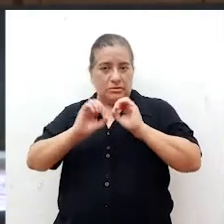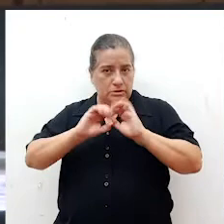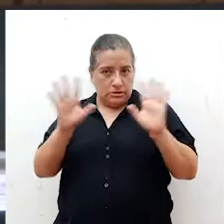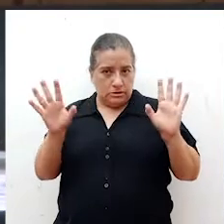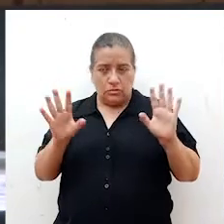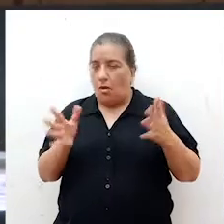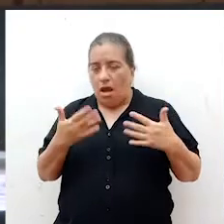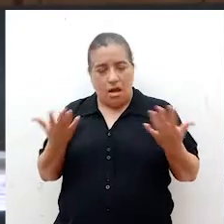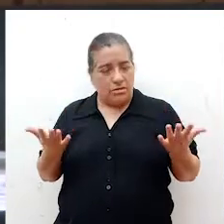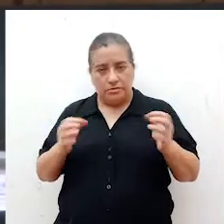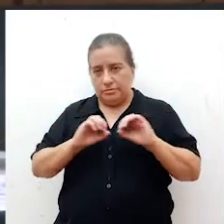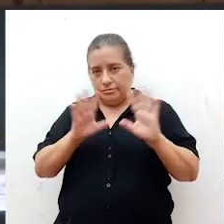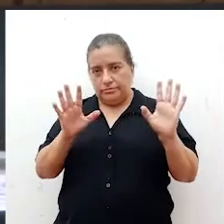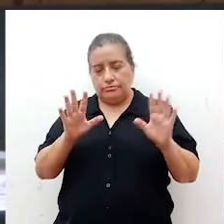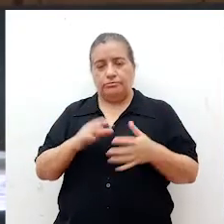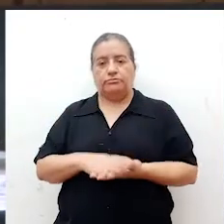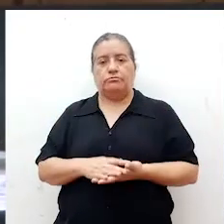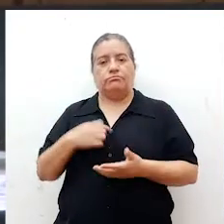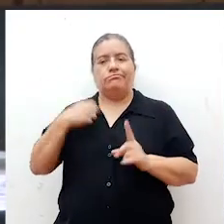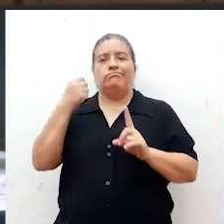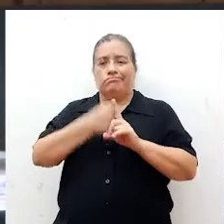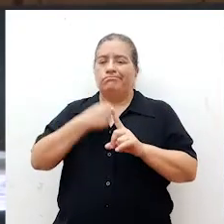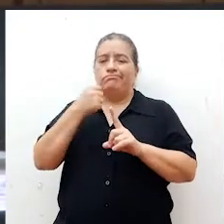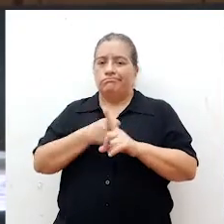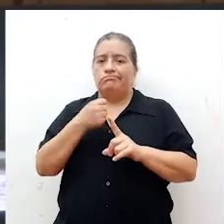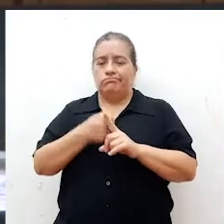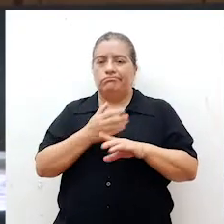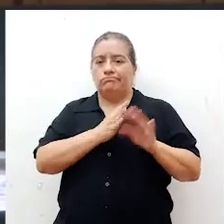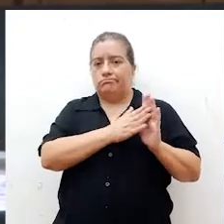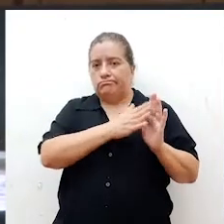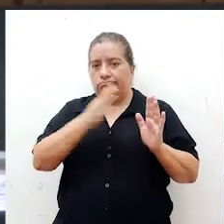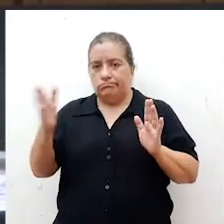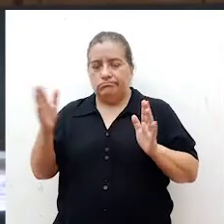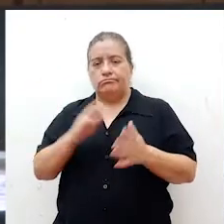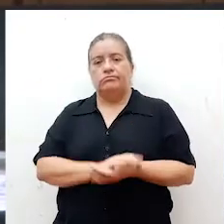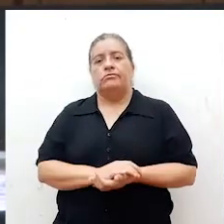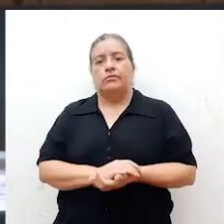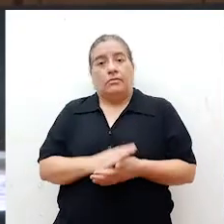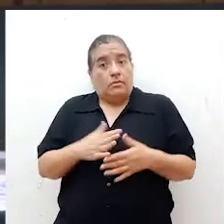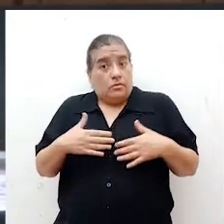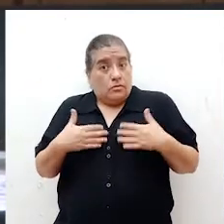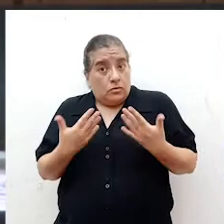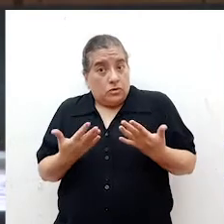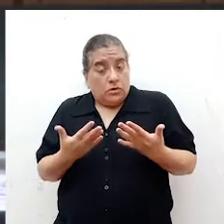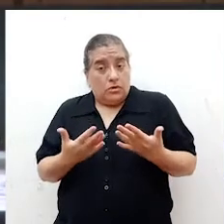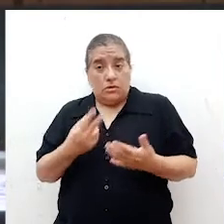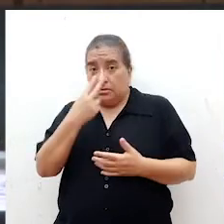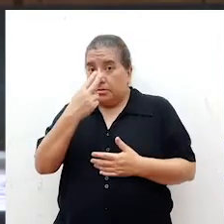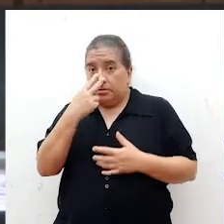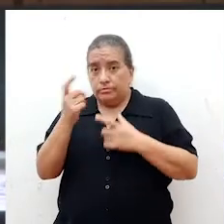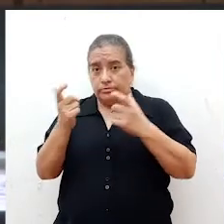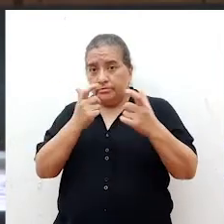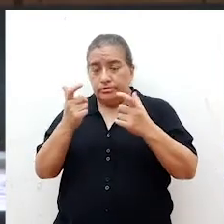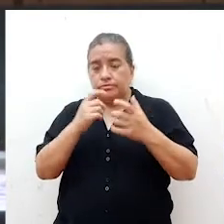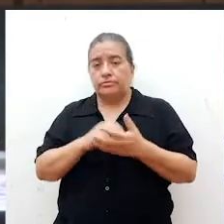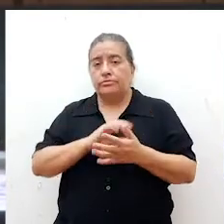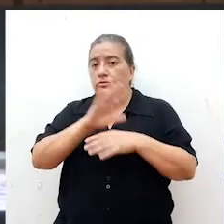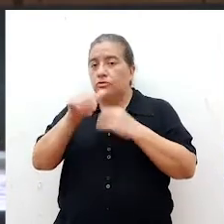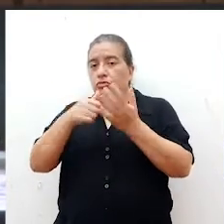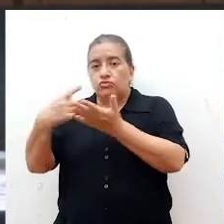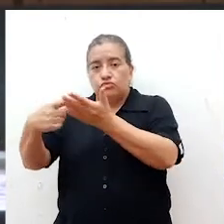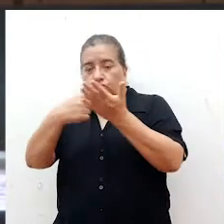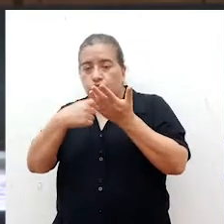Este desafío, el de la pandemia, es algo tan retador y que afecta a tantos derechos que